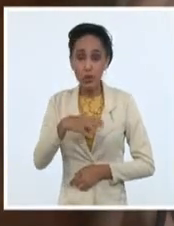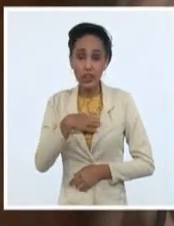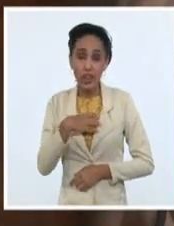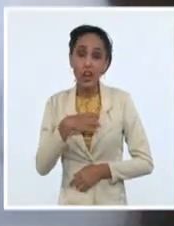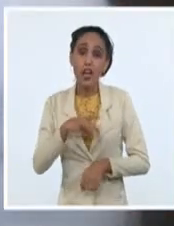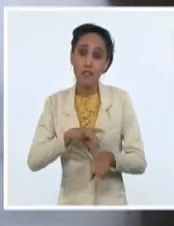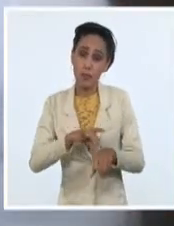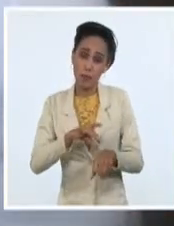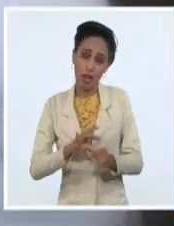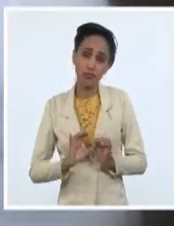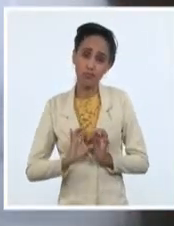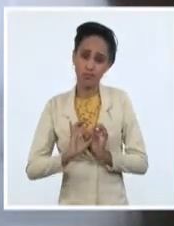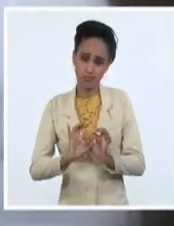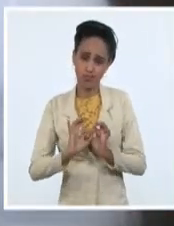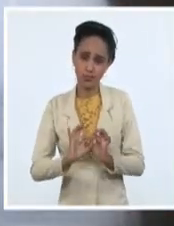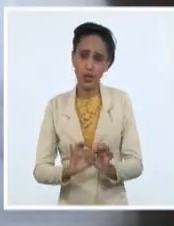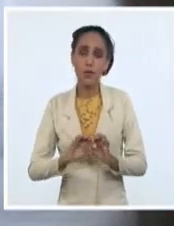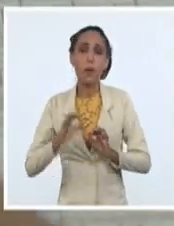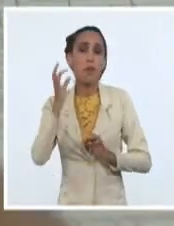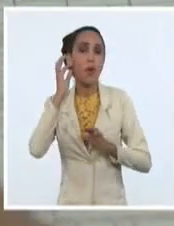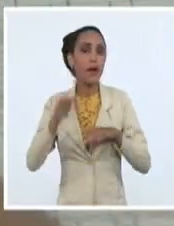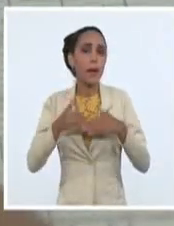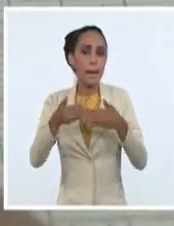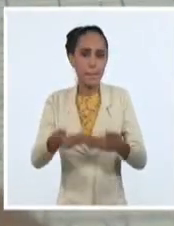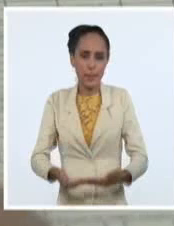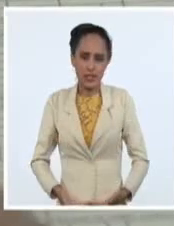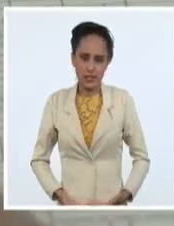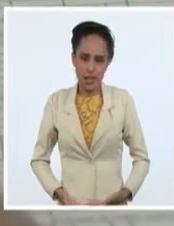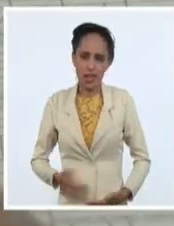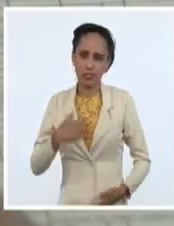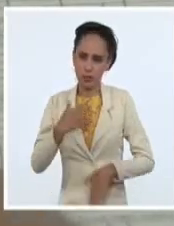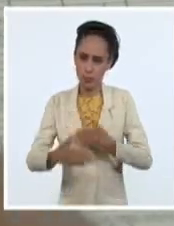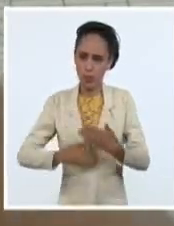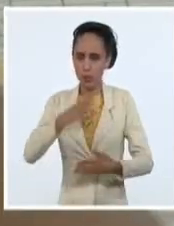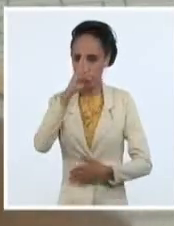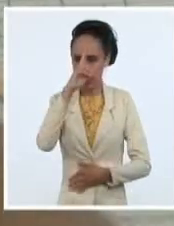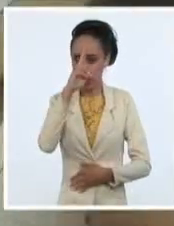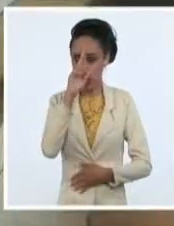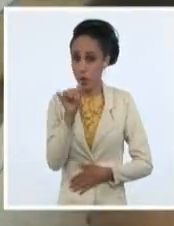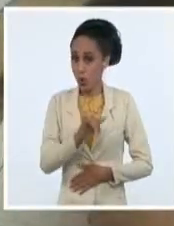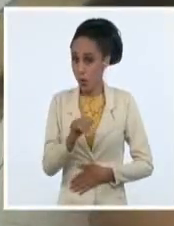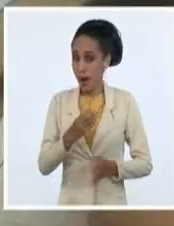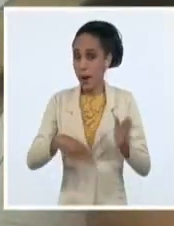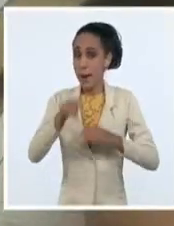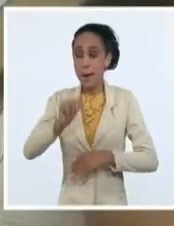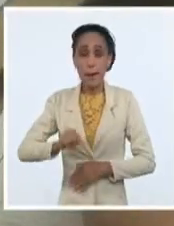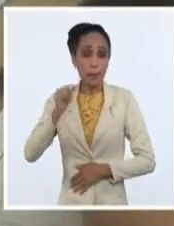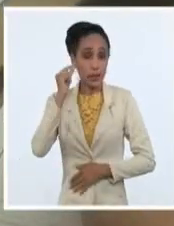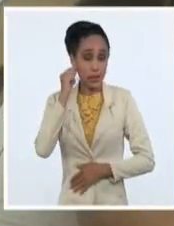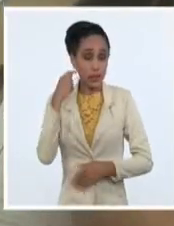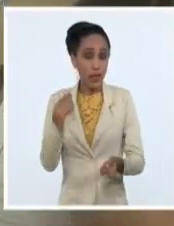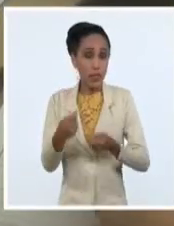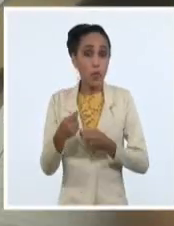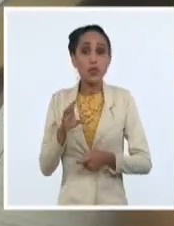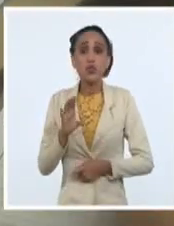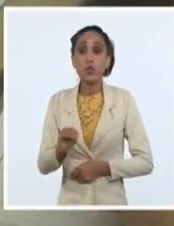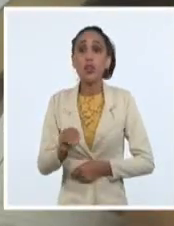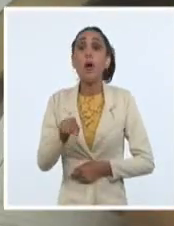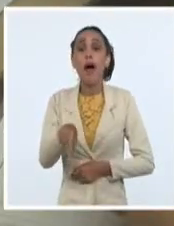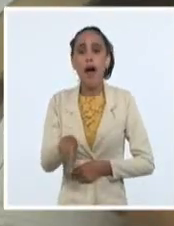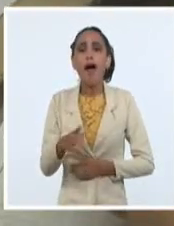de la infancia y a las embarazadas con prescripción médica también la ministra de comercio precisó que no se avisora